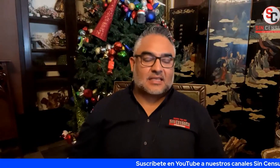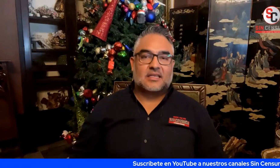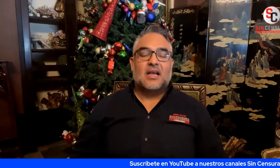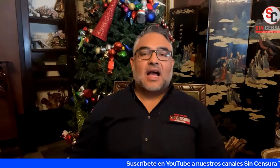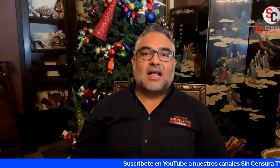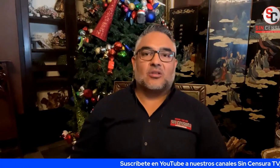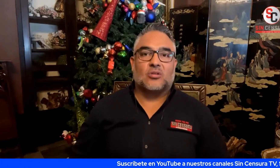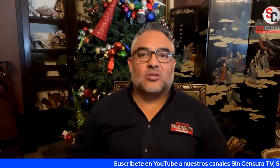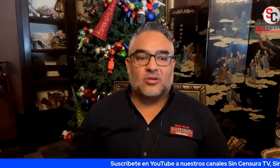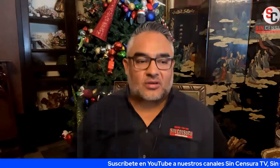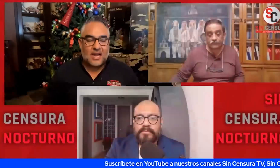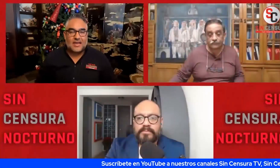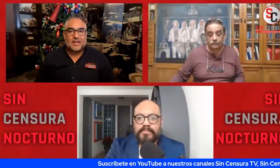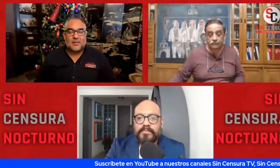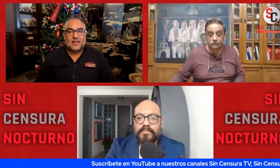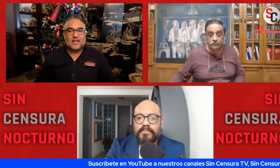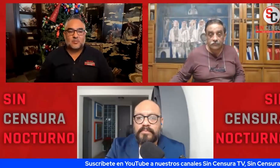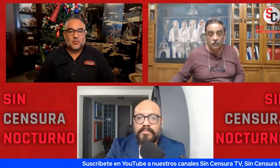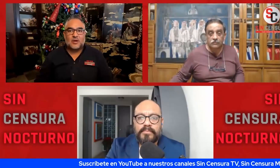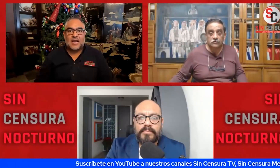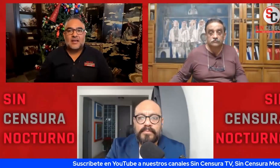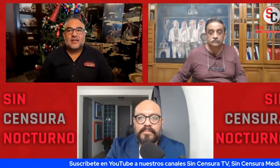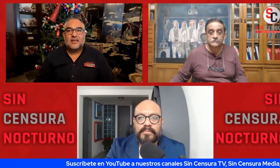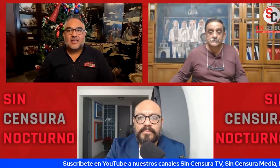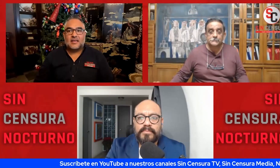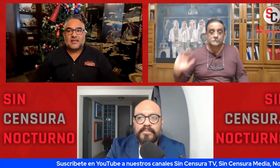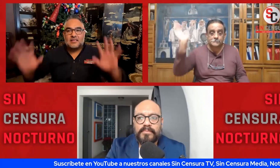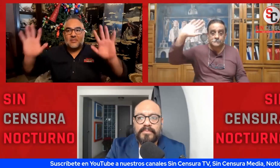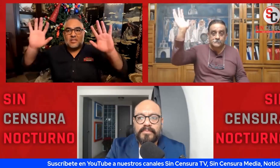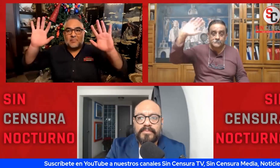Sevilla, gracias al doctor Ángel Valderas